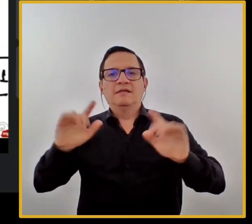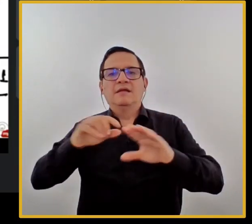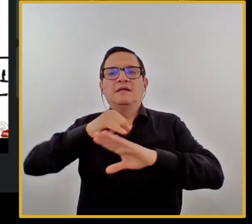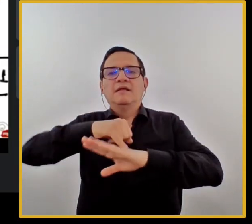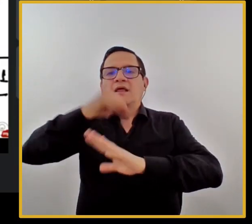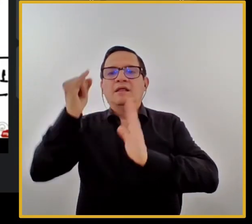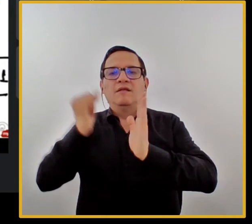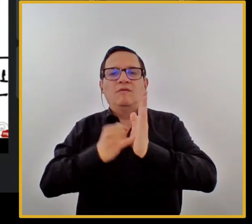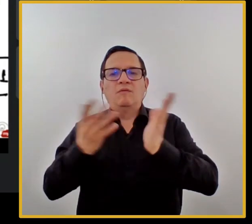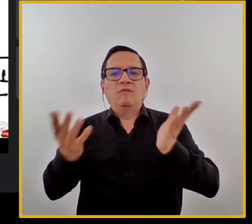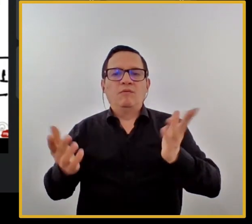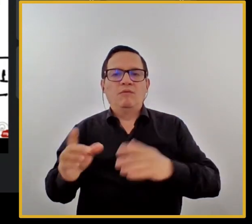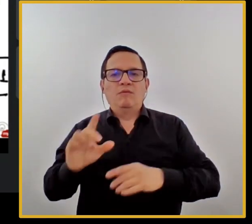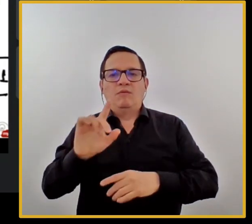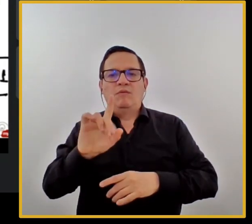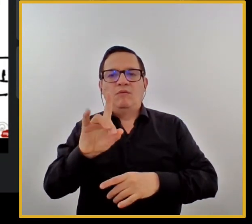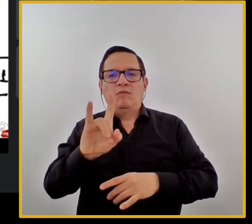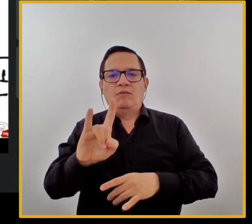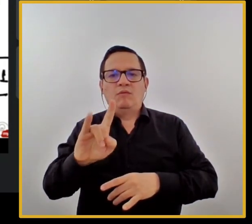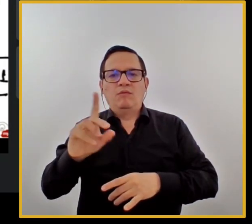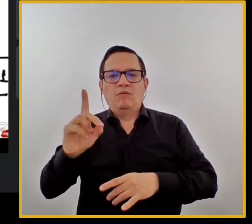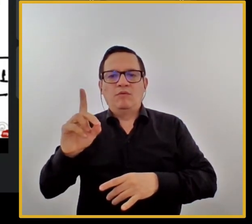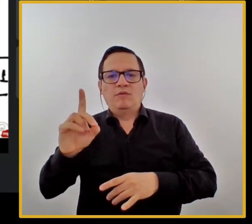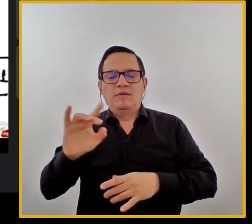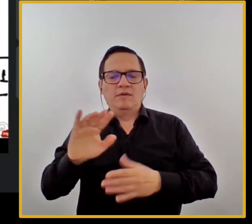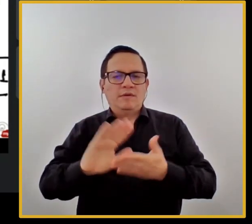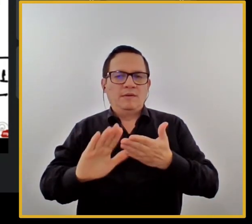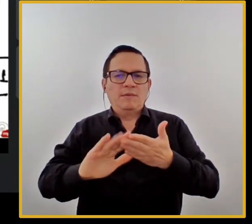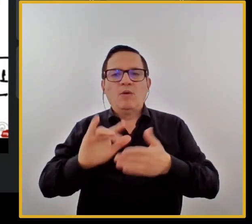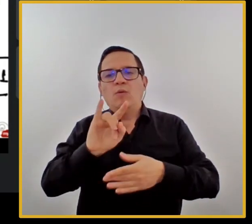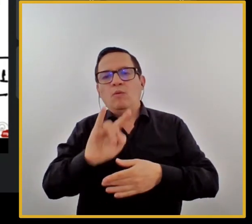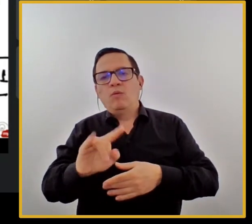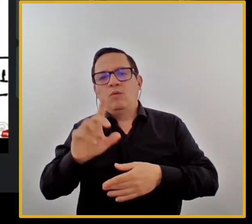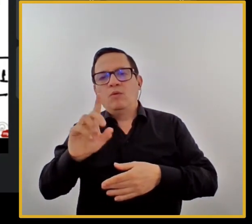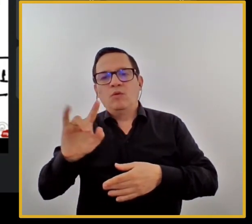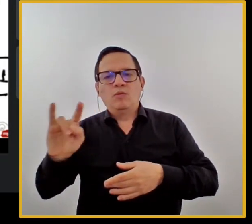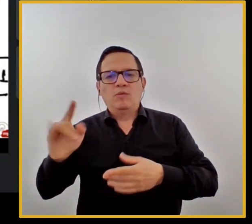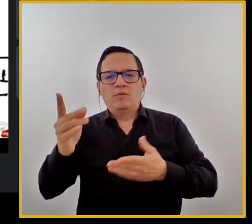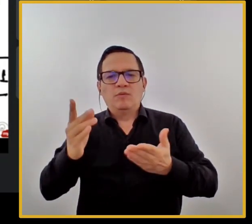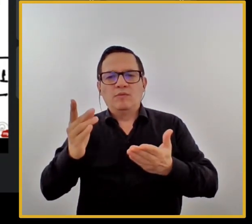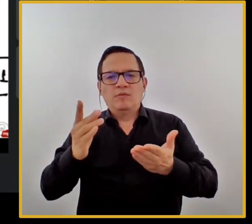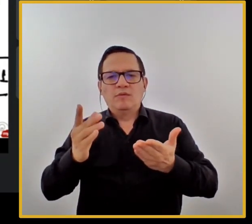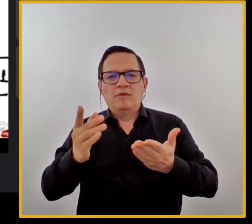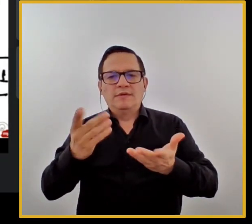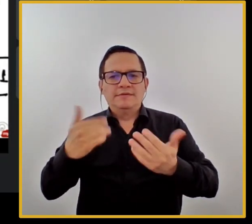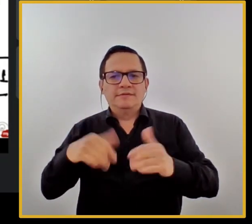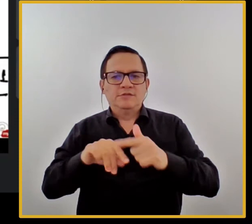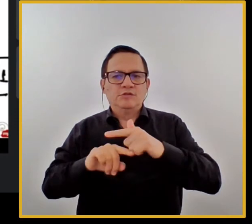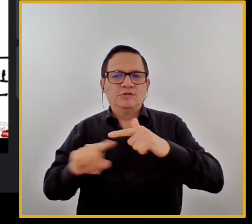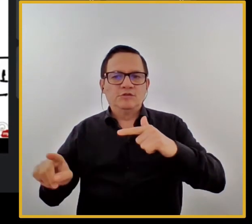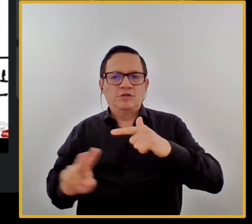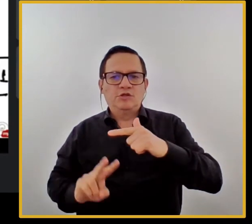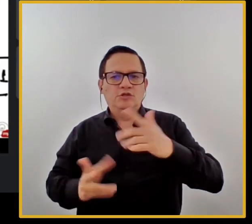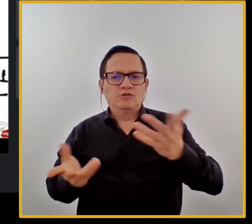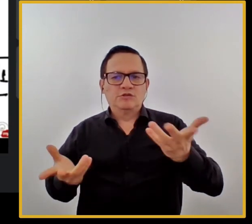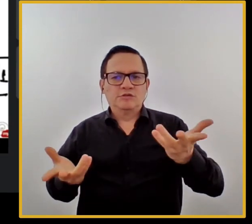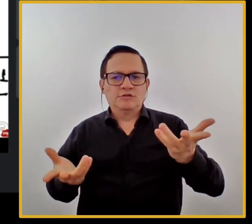integral de V a la 2 sobre, perdón, U sobre 2, U a la 2, perdón, sobre 2.